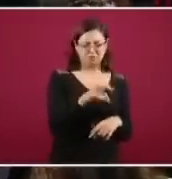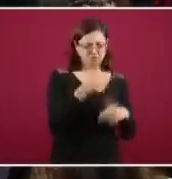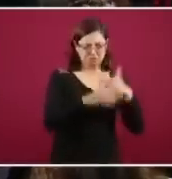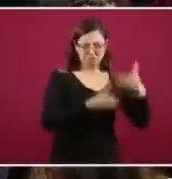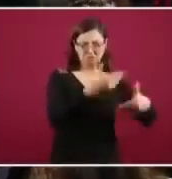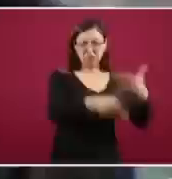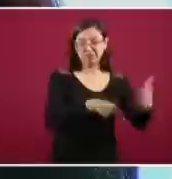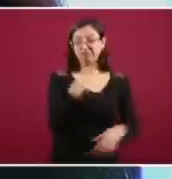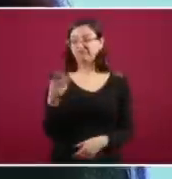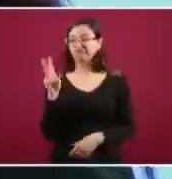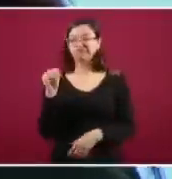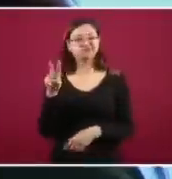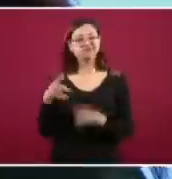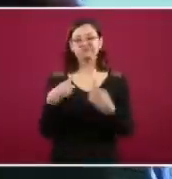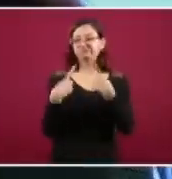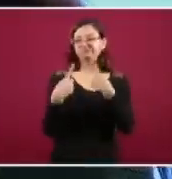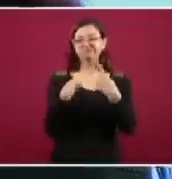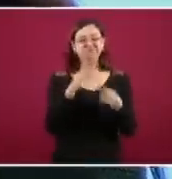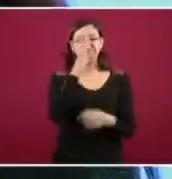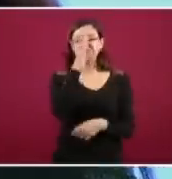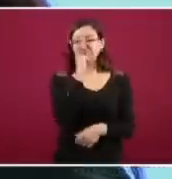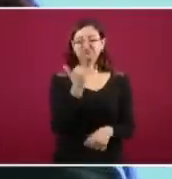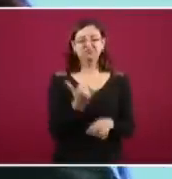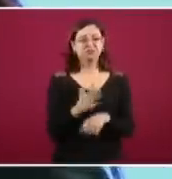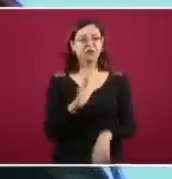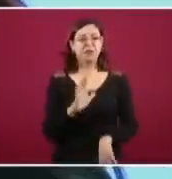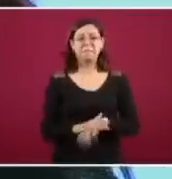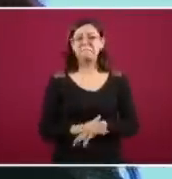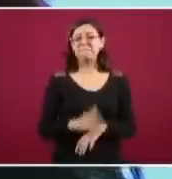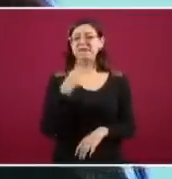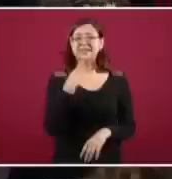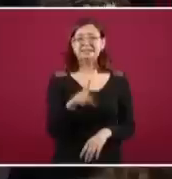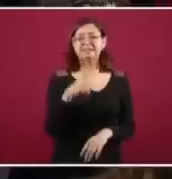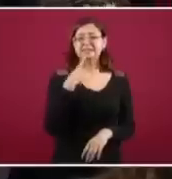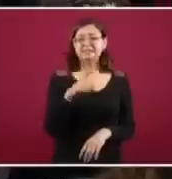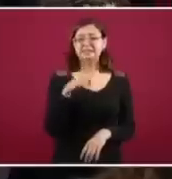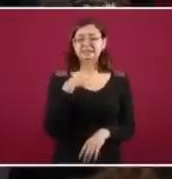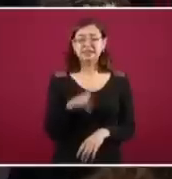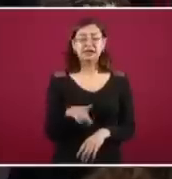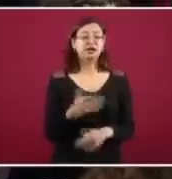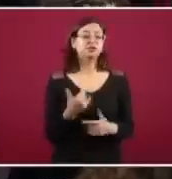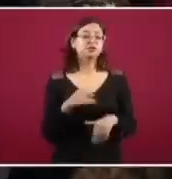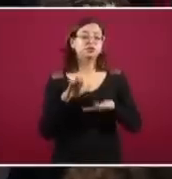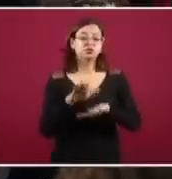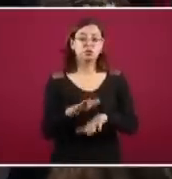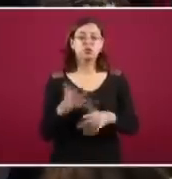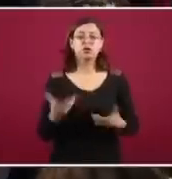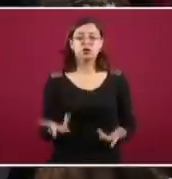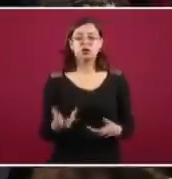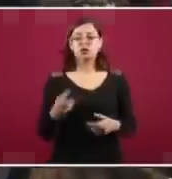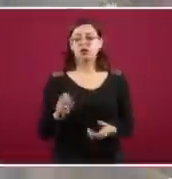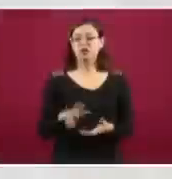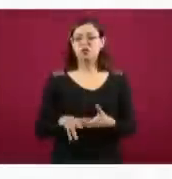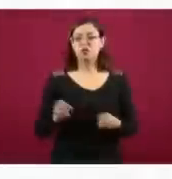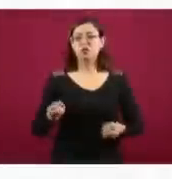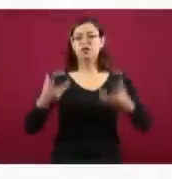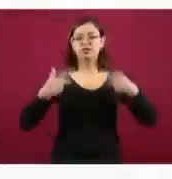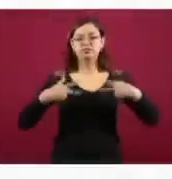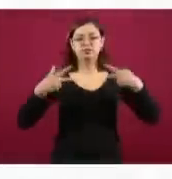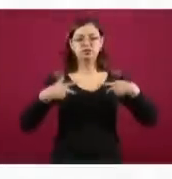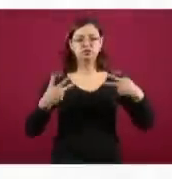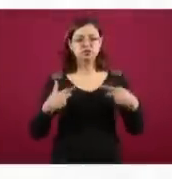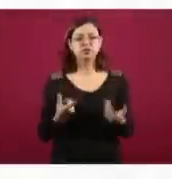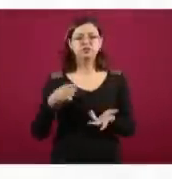de desahogo. Las entidades con más reclamaciones en relación al tamaño de su población y de la